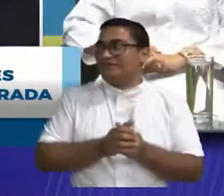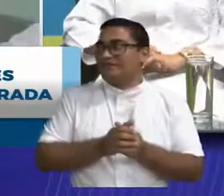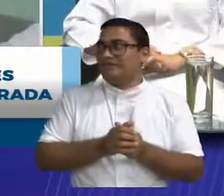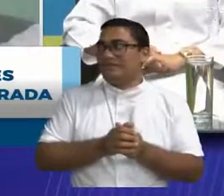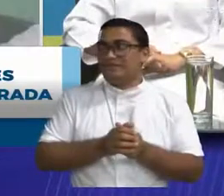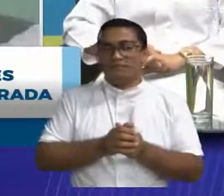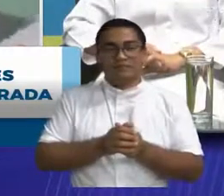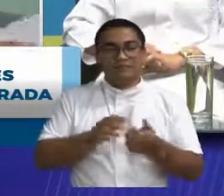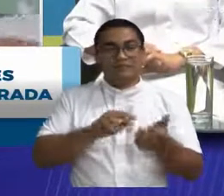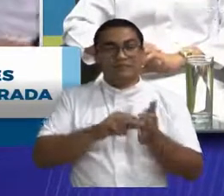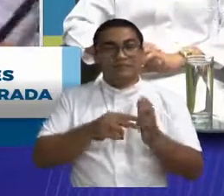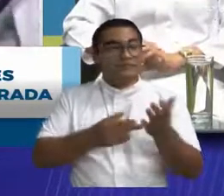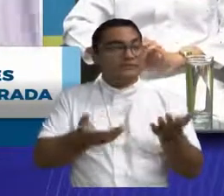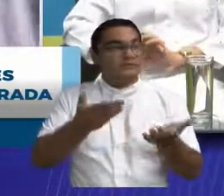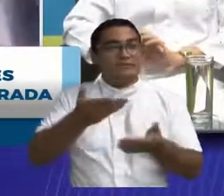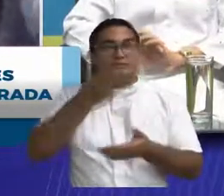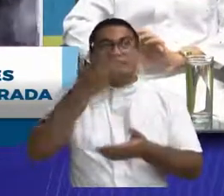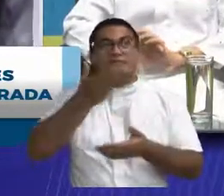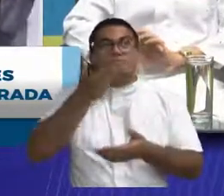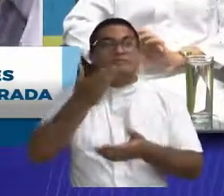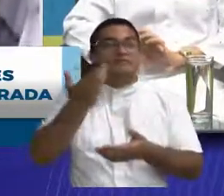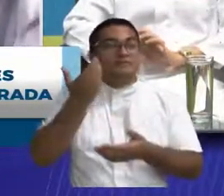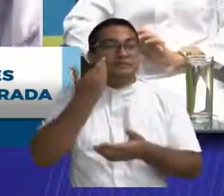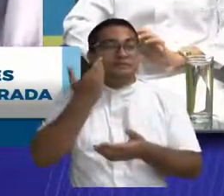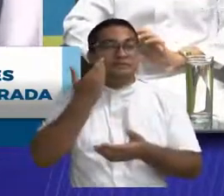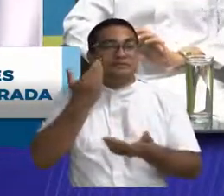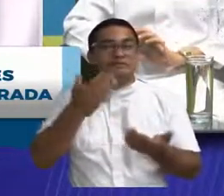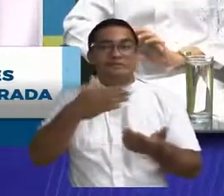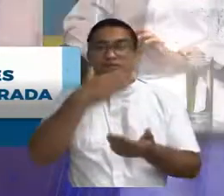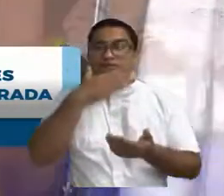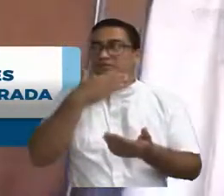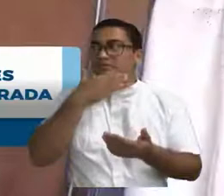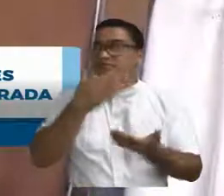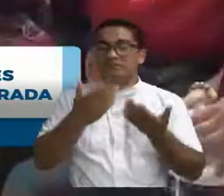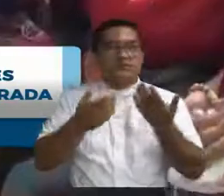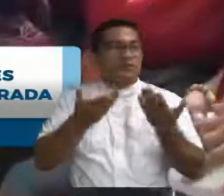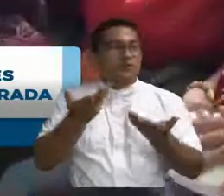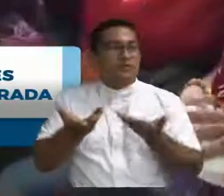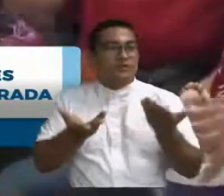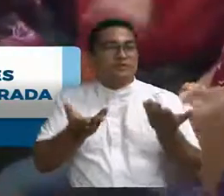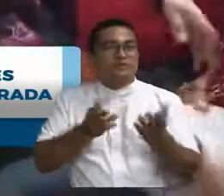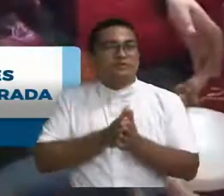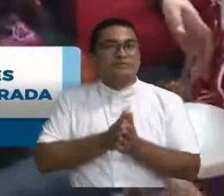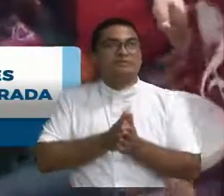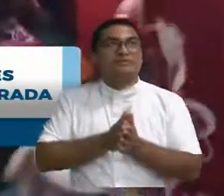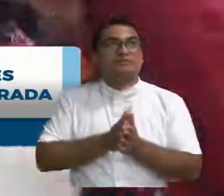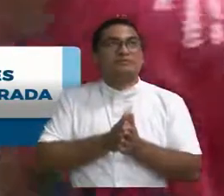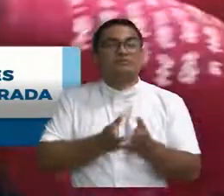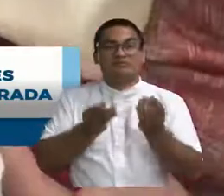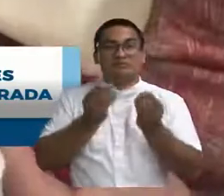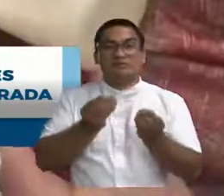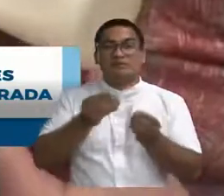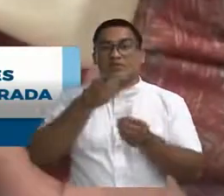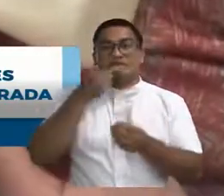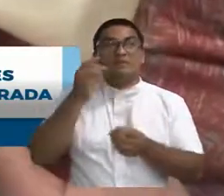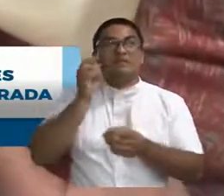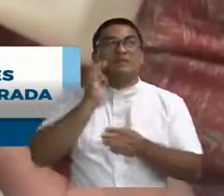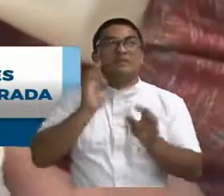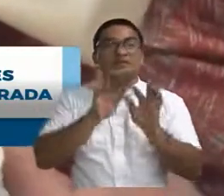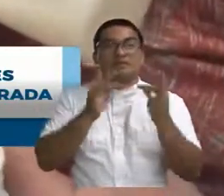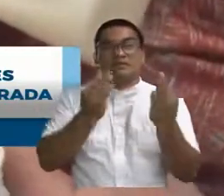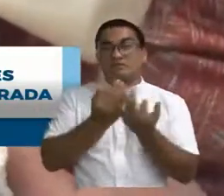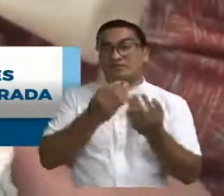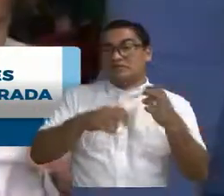enfermedades respiratorias más comunes que se presentan en esta temporada? Son varias, ¿verdad? Pero sí. ¿Cuáles son las que más llegan los padres de familia